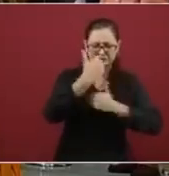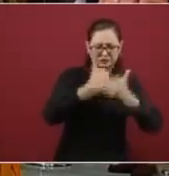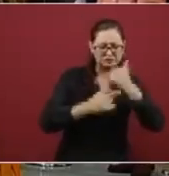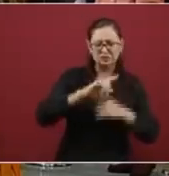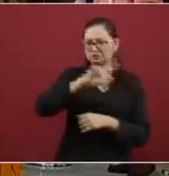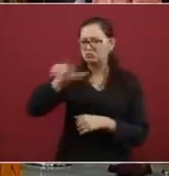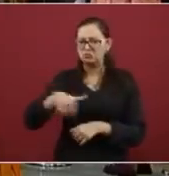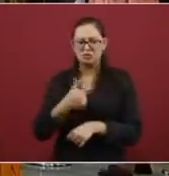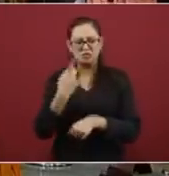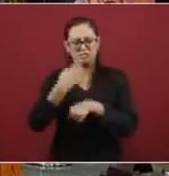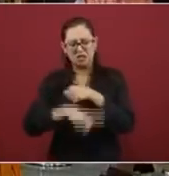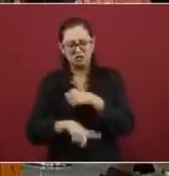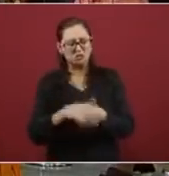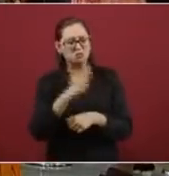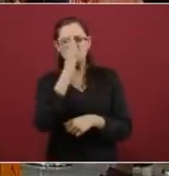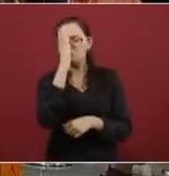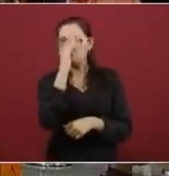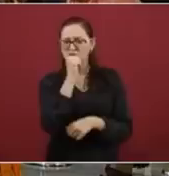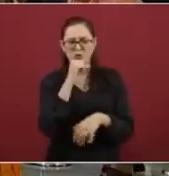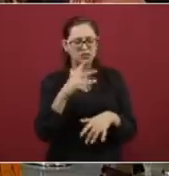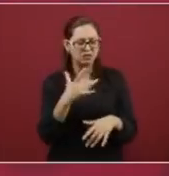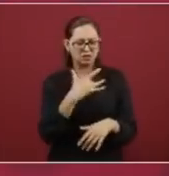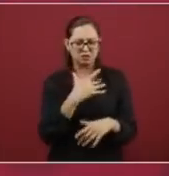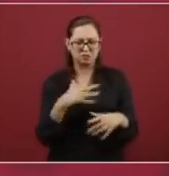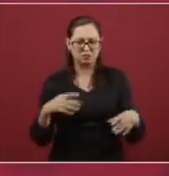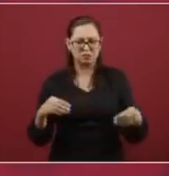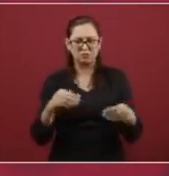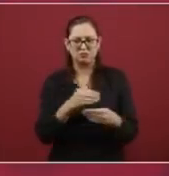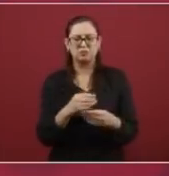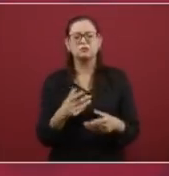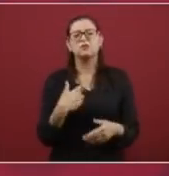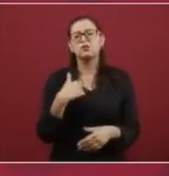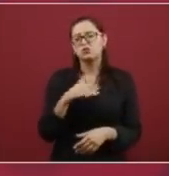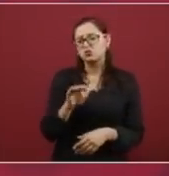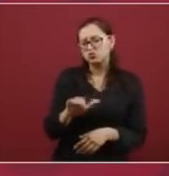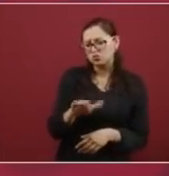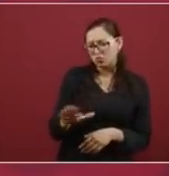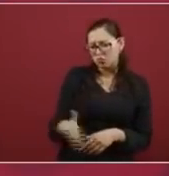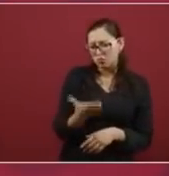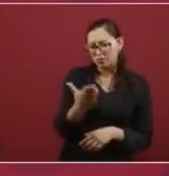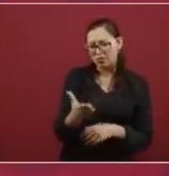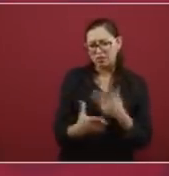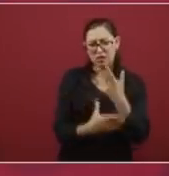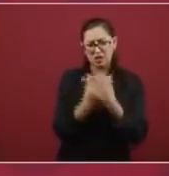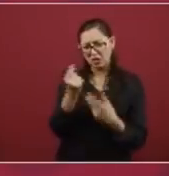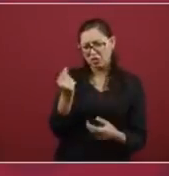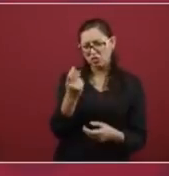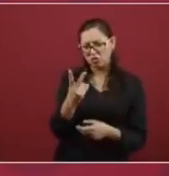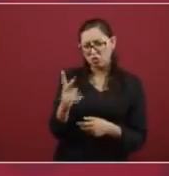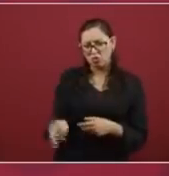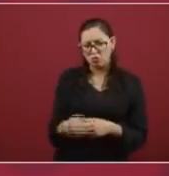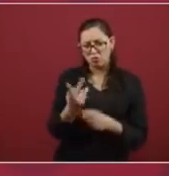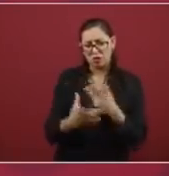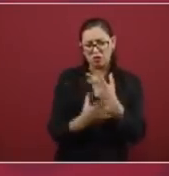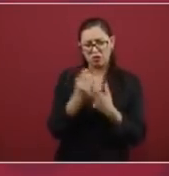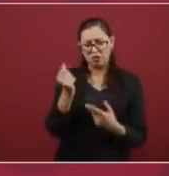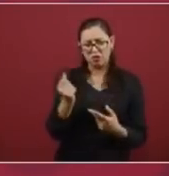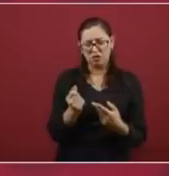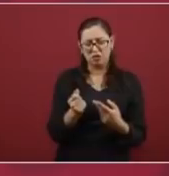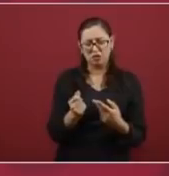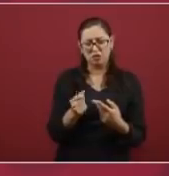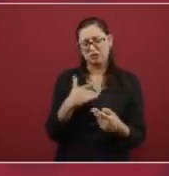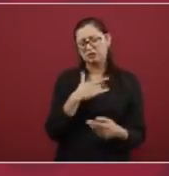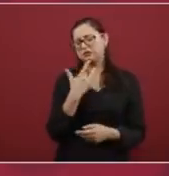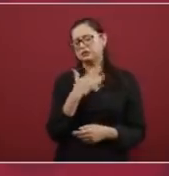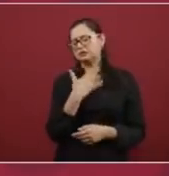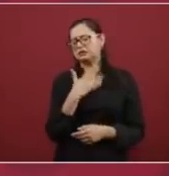El presidente Andrés Manuel López Obrador reveló que el empresario Carlos Slim Helú le compartió su deseo de retirarse de los negocios